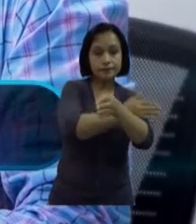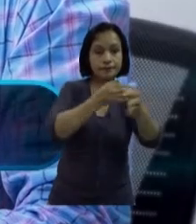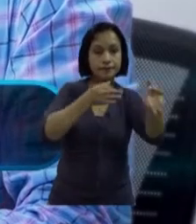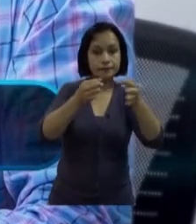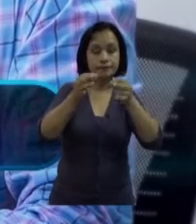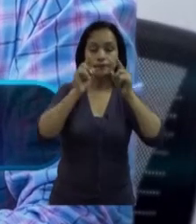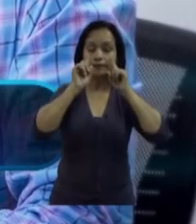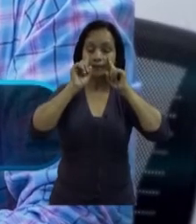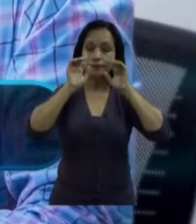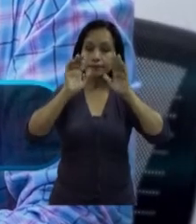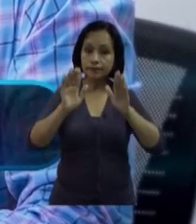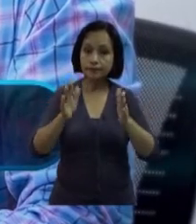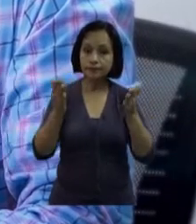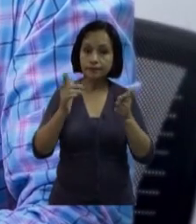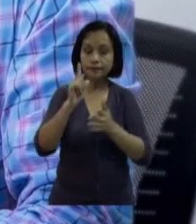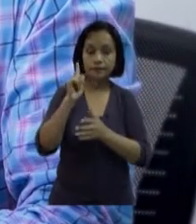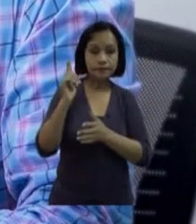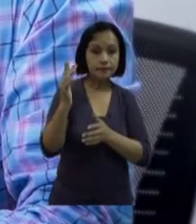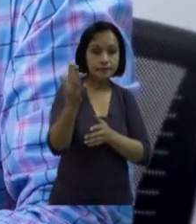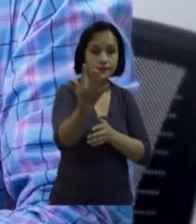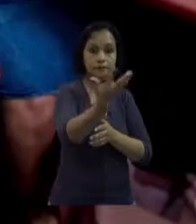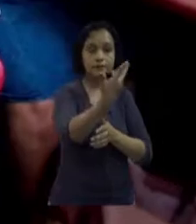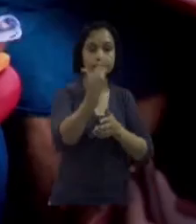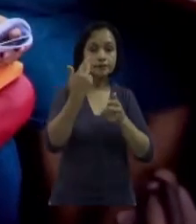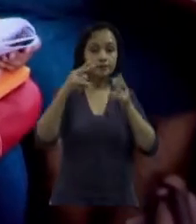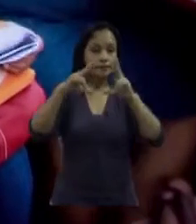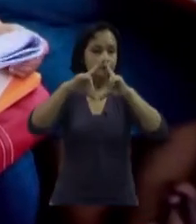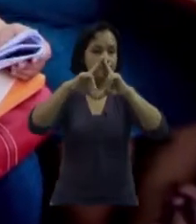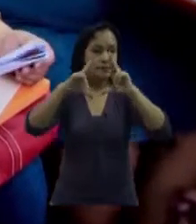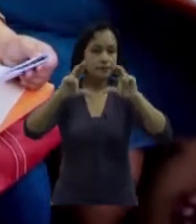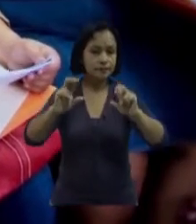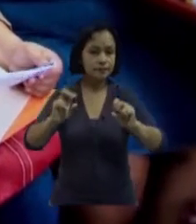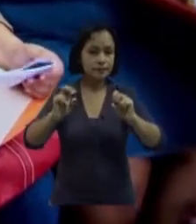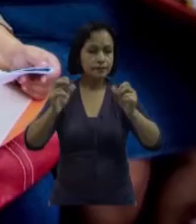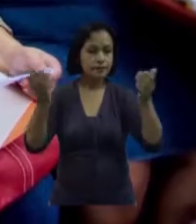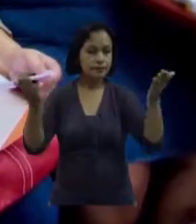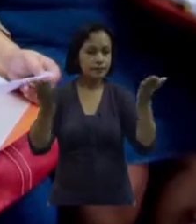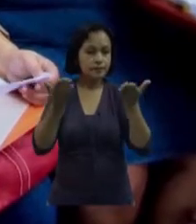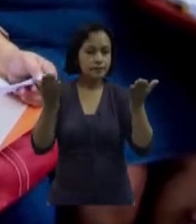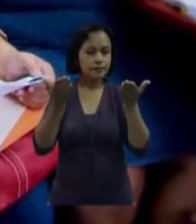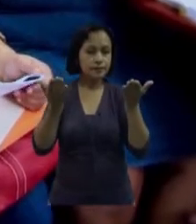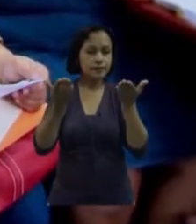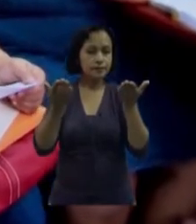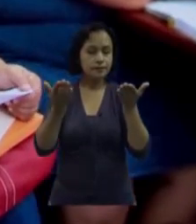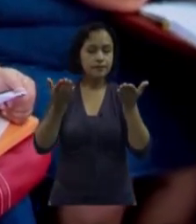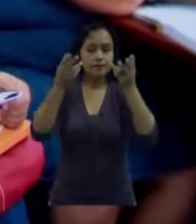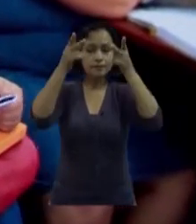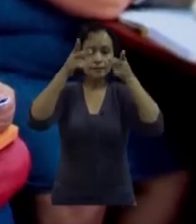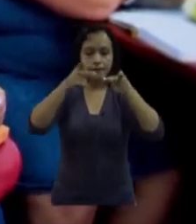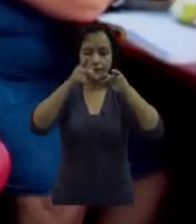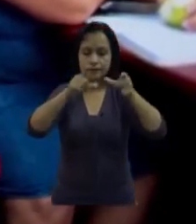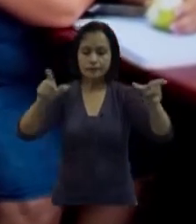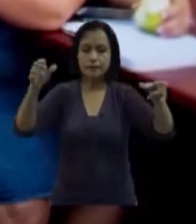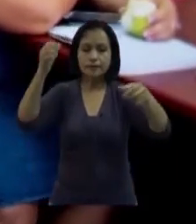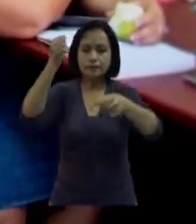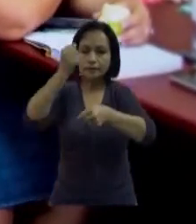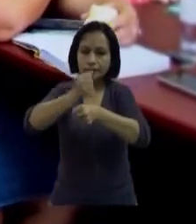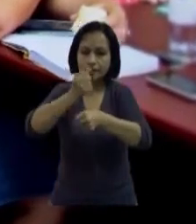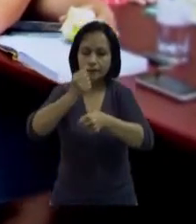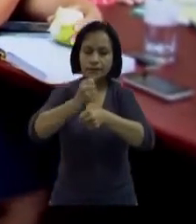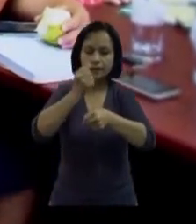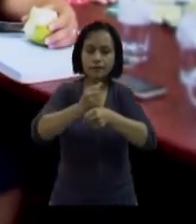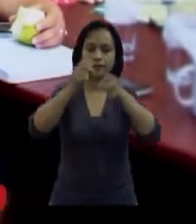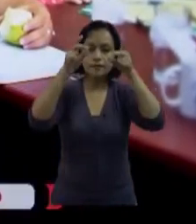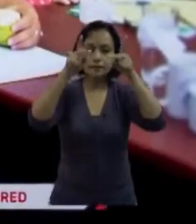como mencionaba anteriormente, preventivas en todo el territorio nacional. ¿A través de qué? A través de planes de